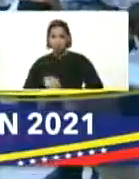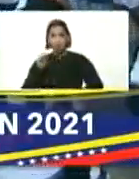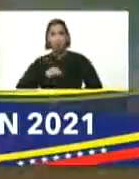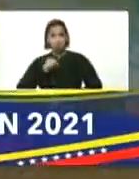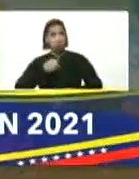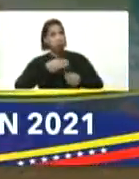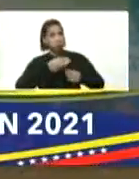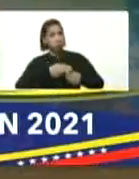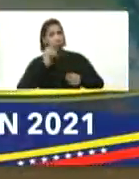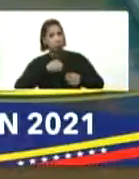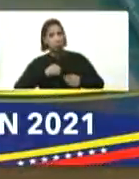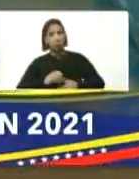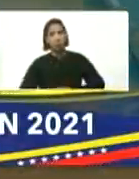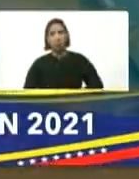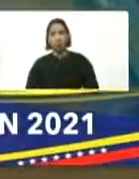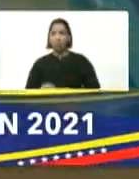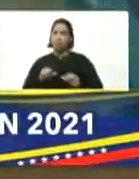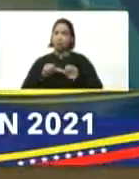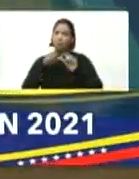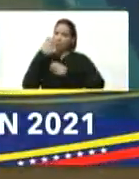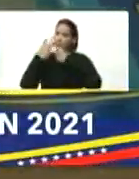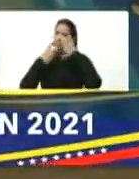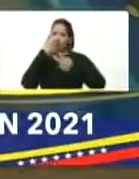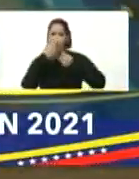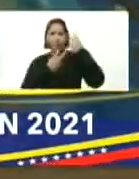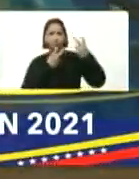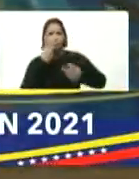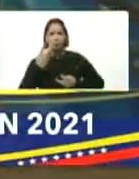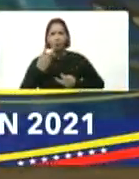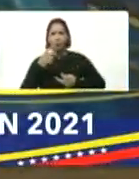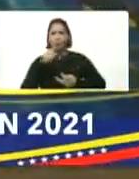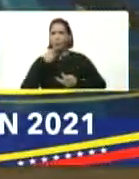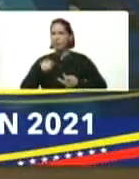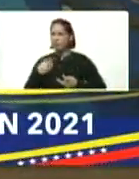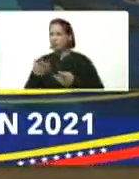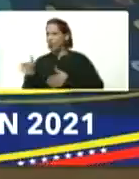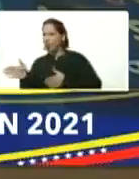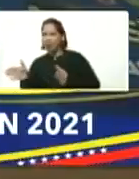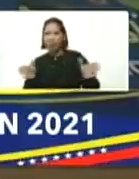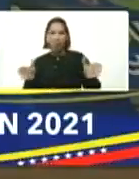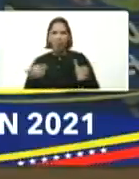Aceptan, Petro. Bueno, continuamos. Allá me dicen que para allá y tú me dices que para acá. Ah.